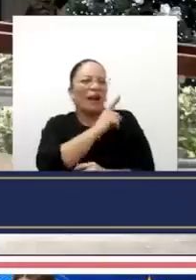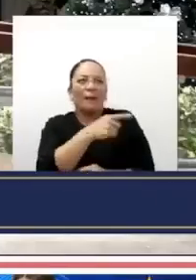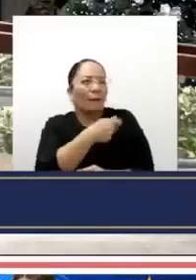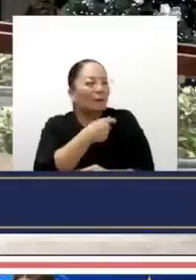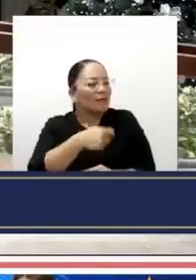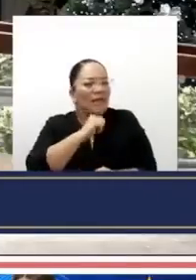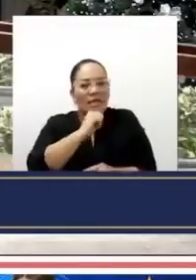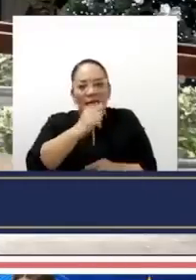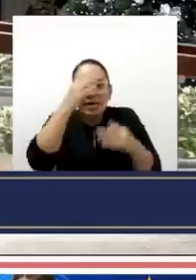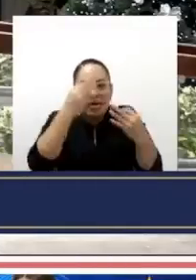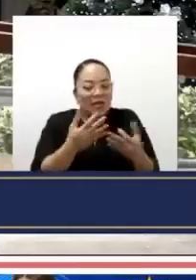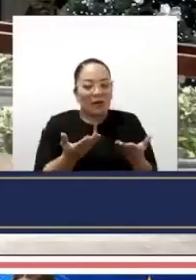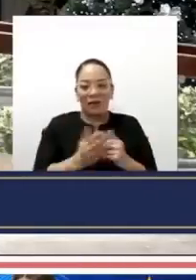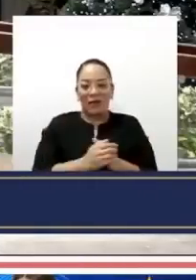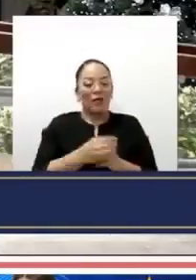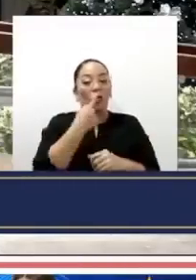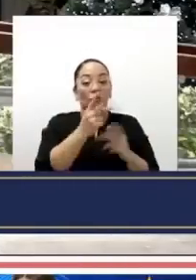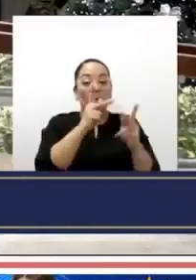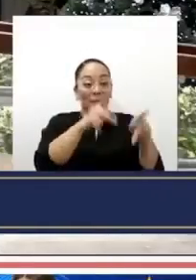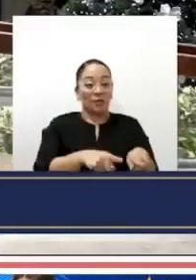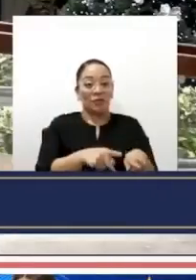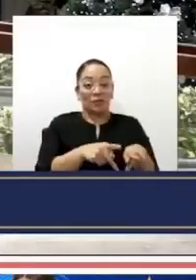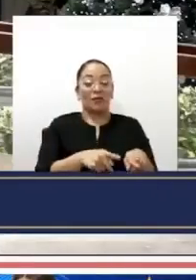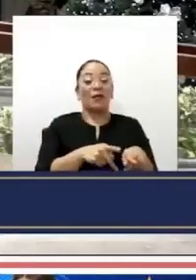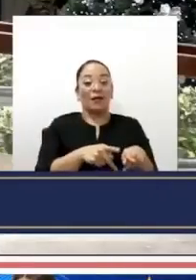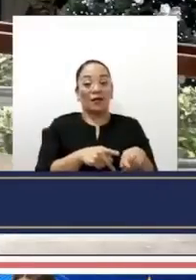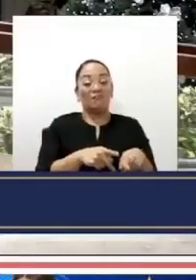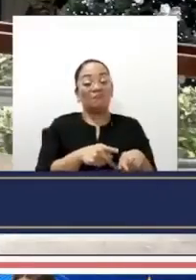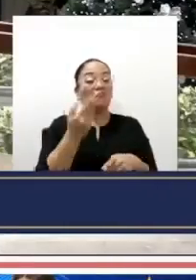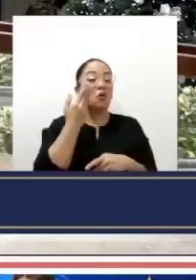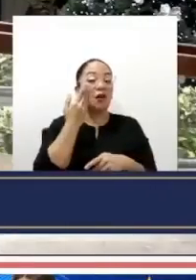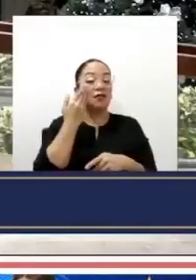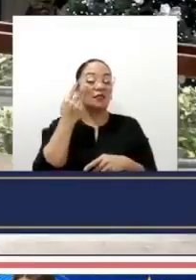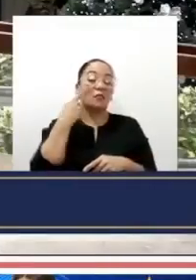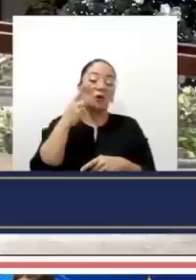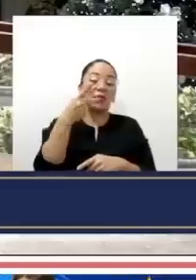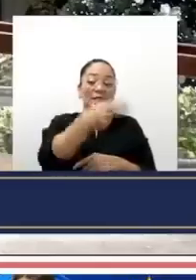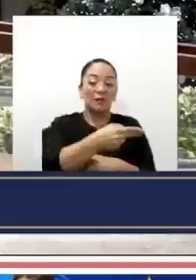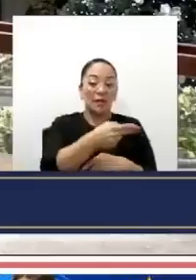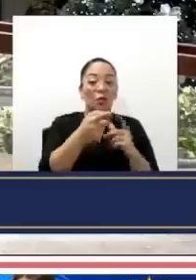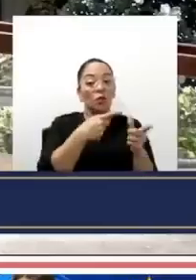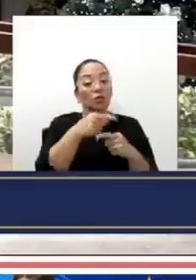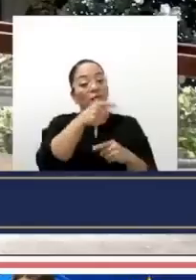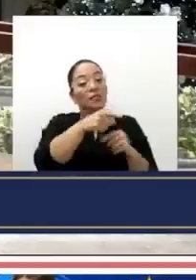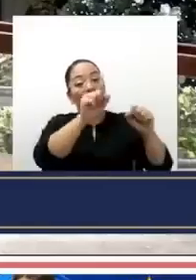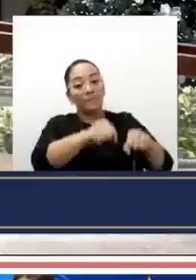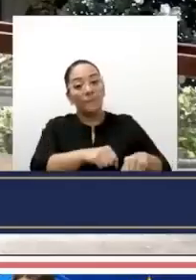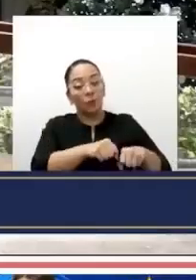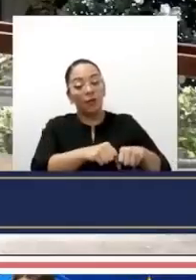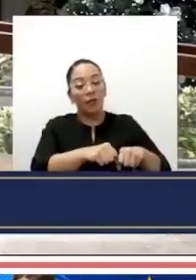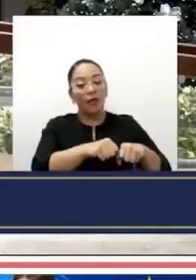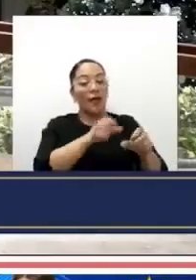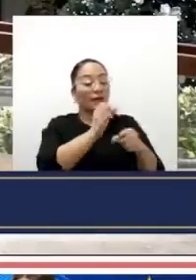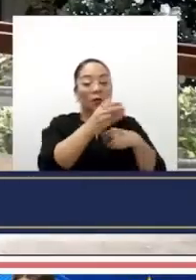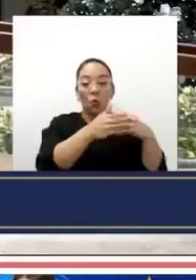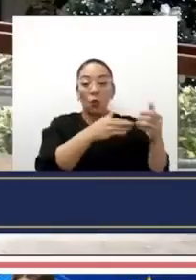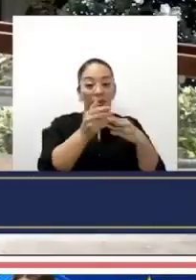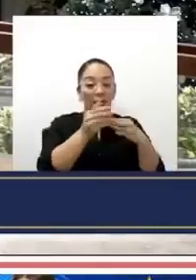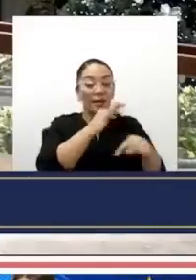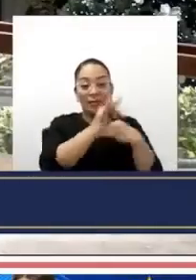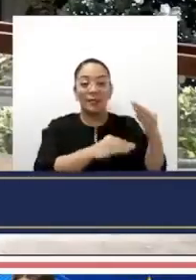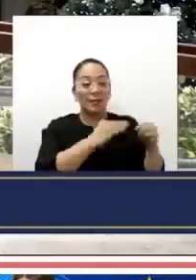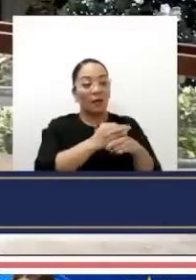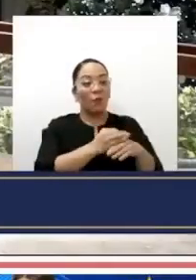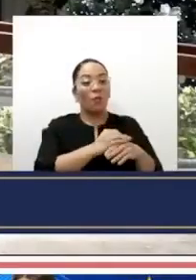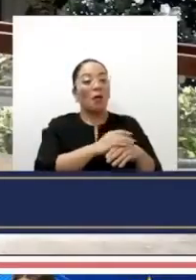que con el solo dicho de una persona, evidentemente molesta porque la despidieron, entonces ella puede lanzar cualquier tipo de lodo a